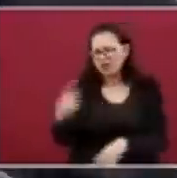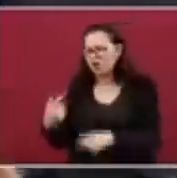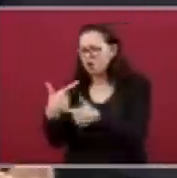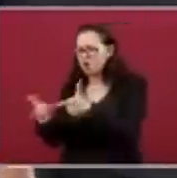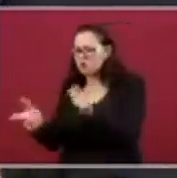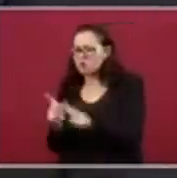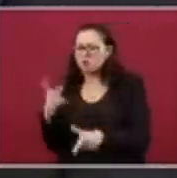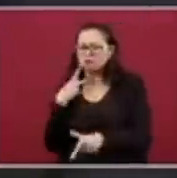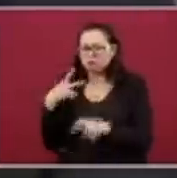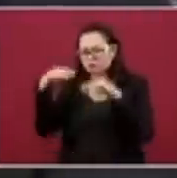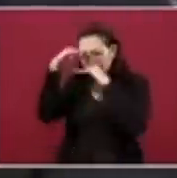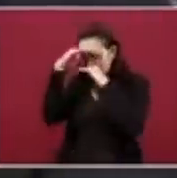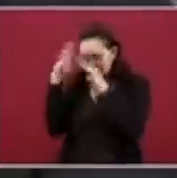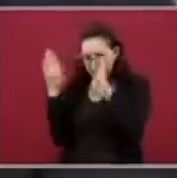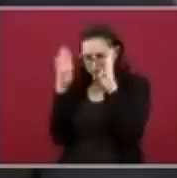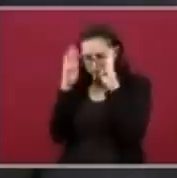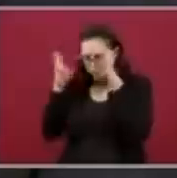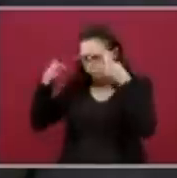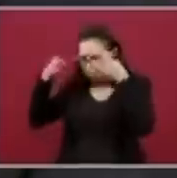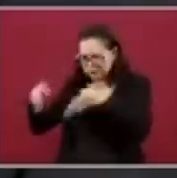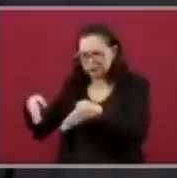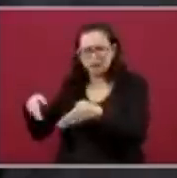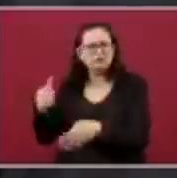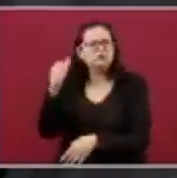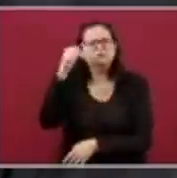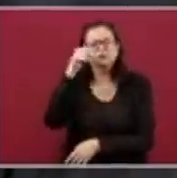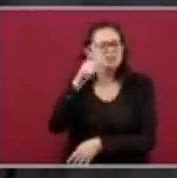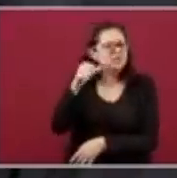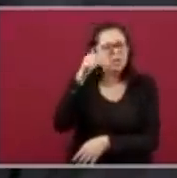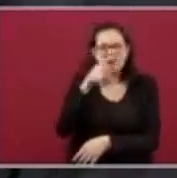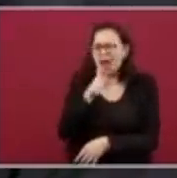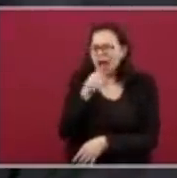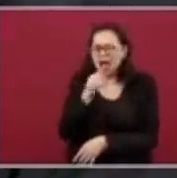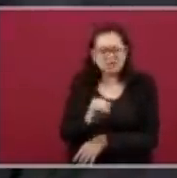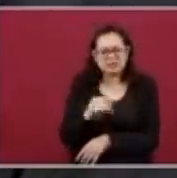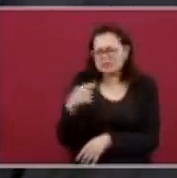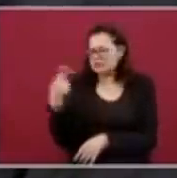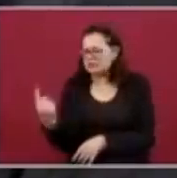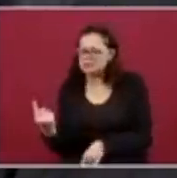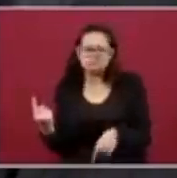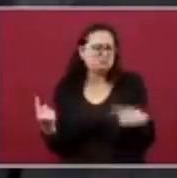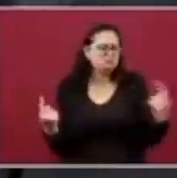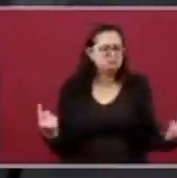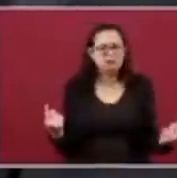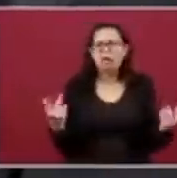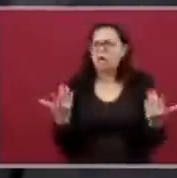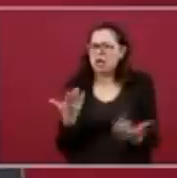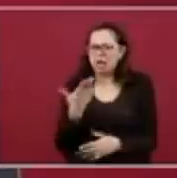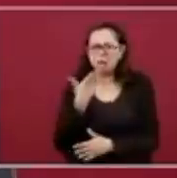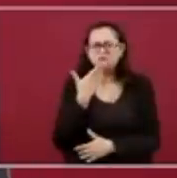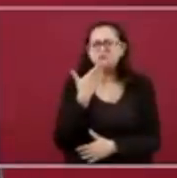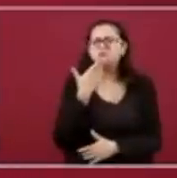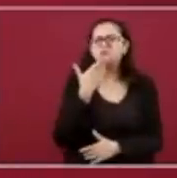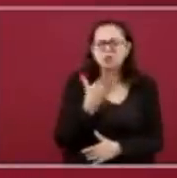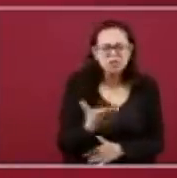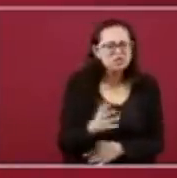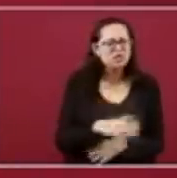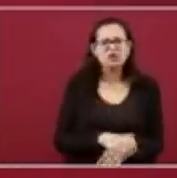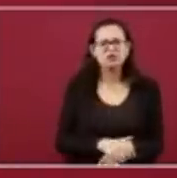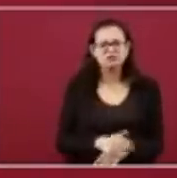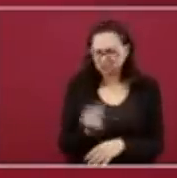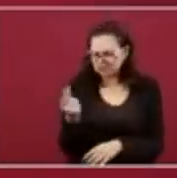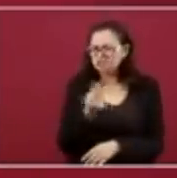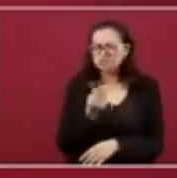Entonces, yo lo veo bien eso, o sea, que se reagrupen. ¿Qué